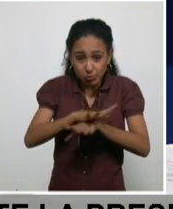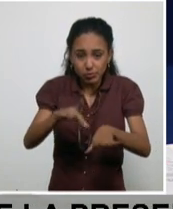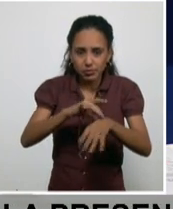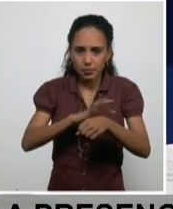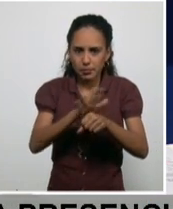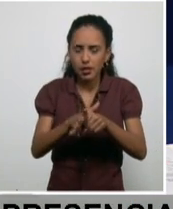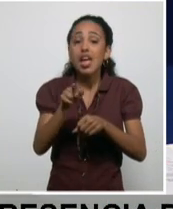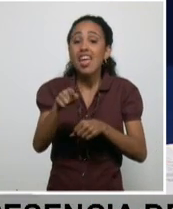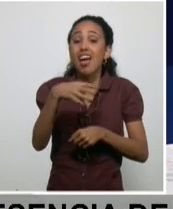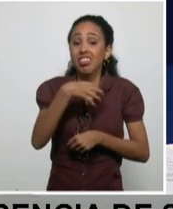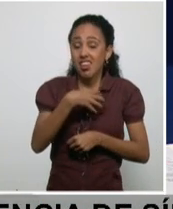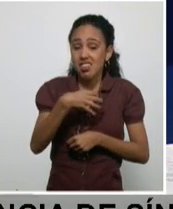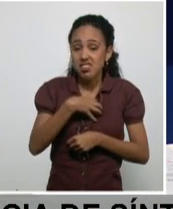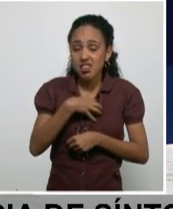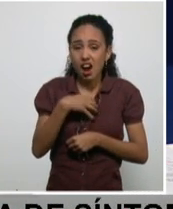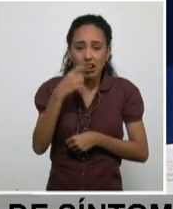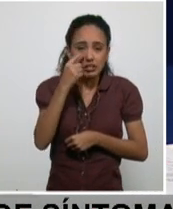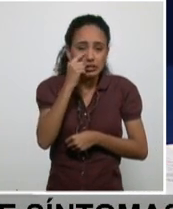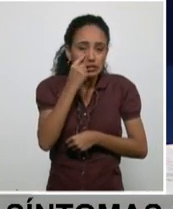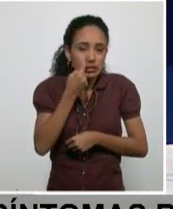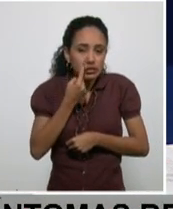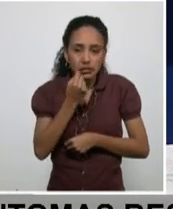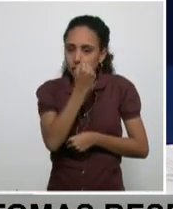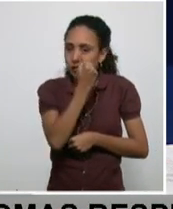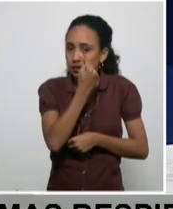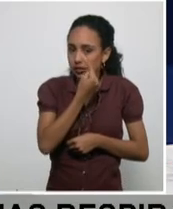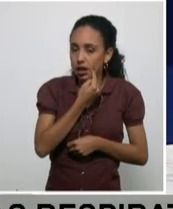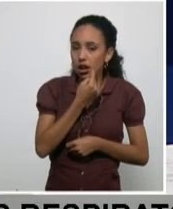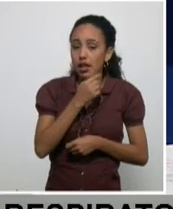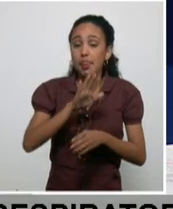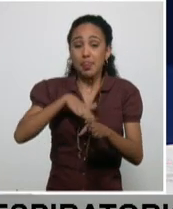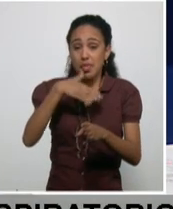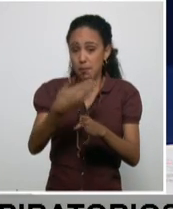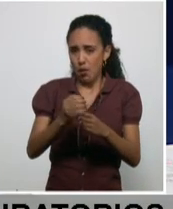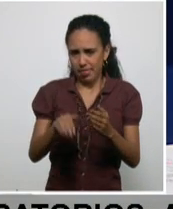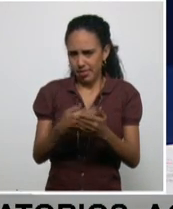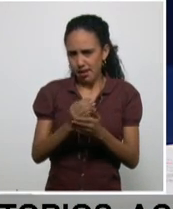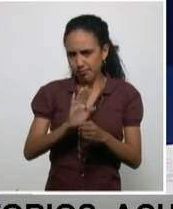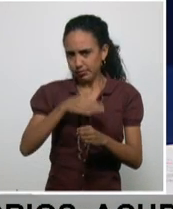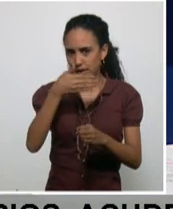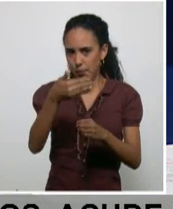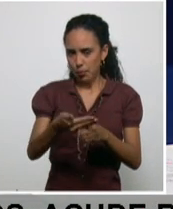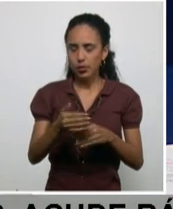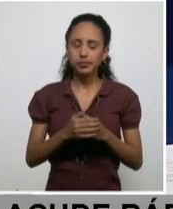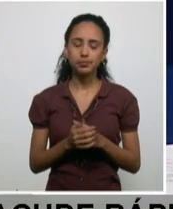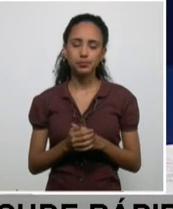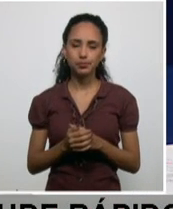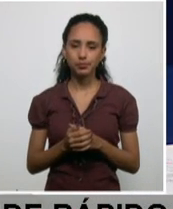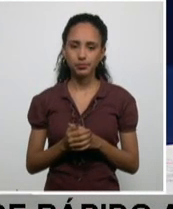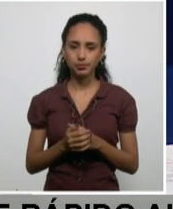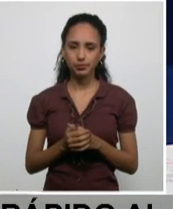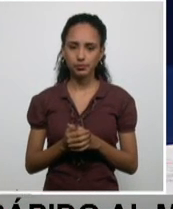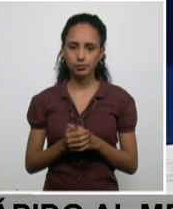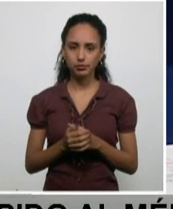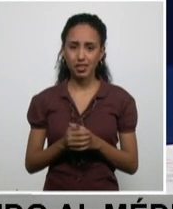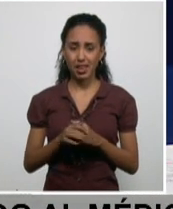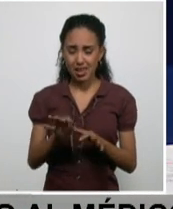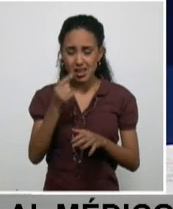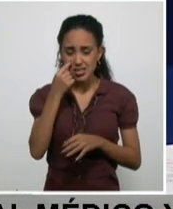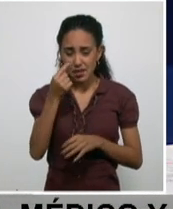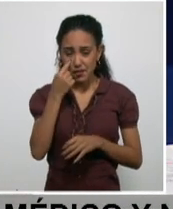en los ojos. Entonces, varios días después de que el virus fuera detectado